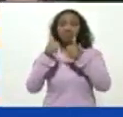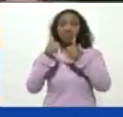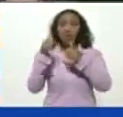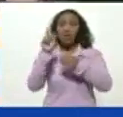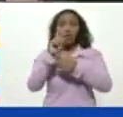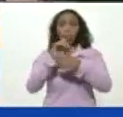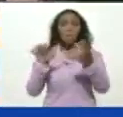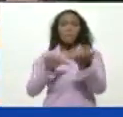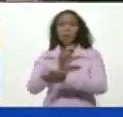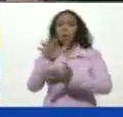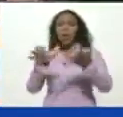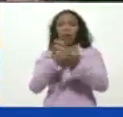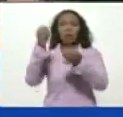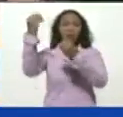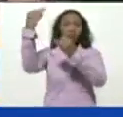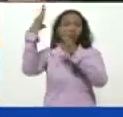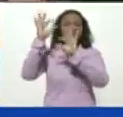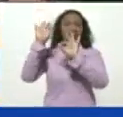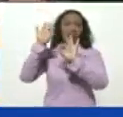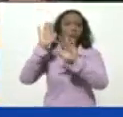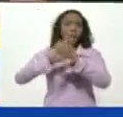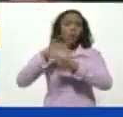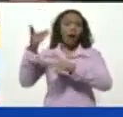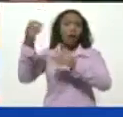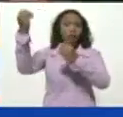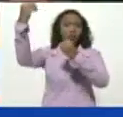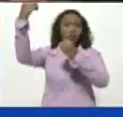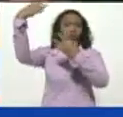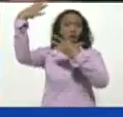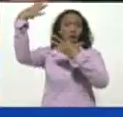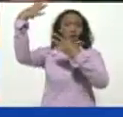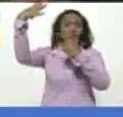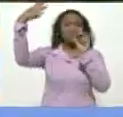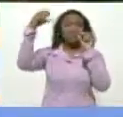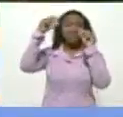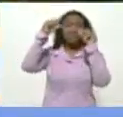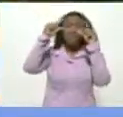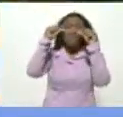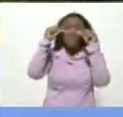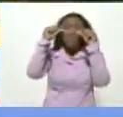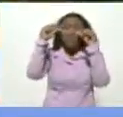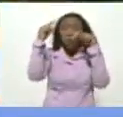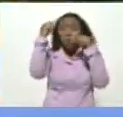tener problemas de luz, porque tengo el sol en la cara que no me deja abrir los ojos.